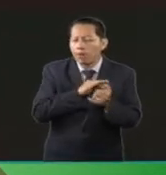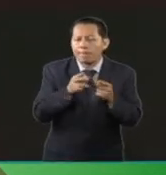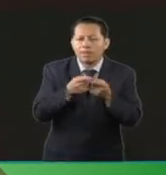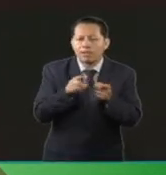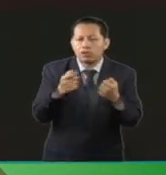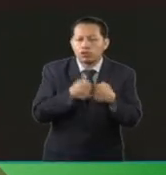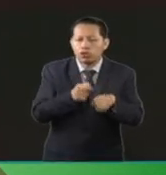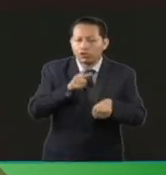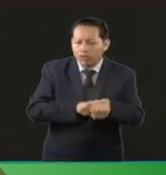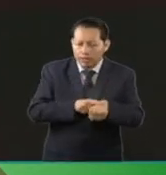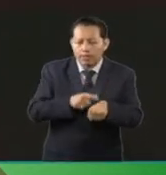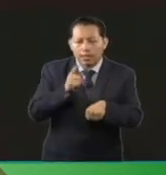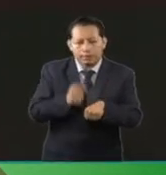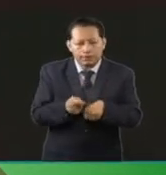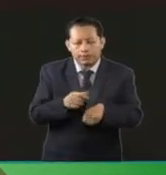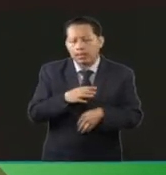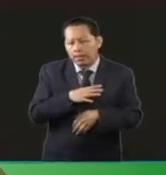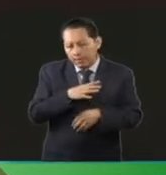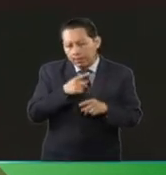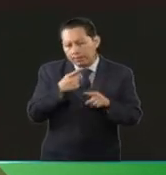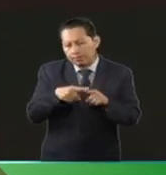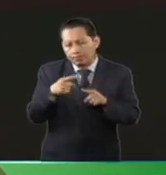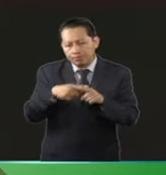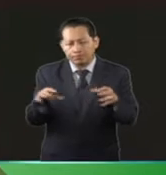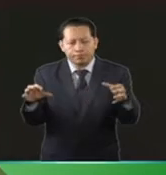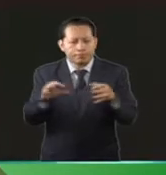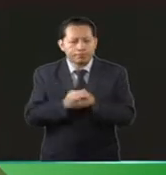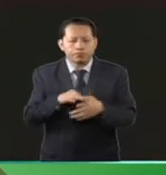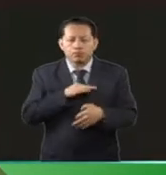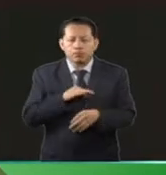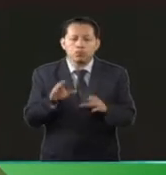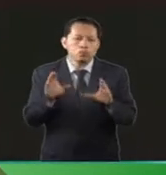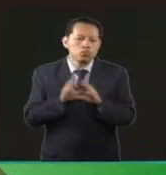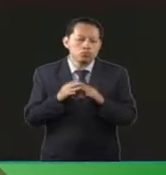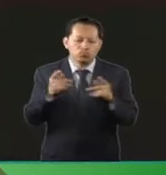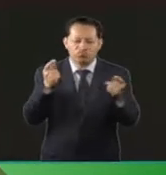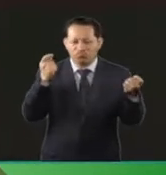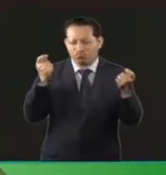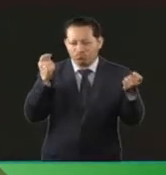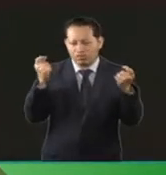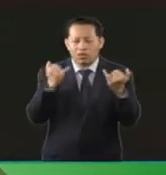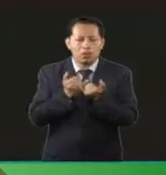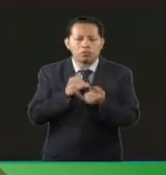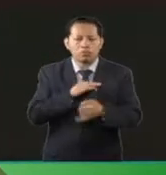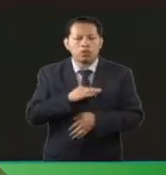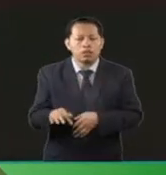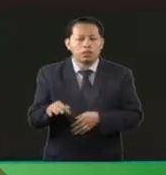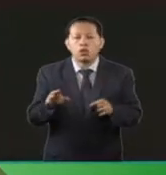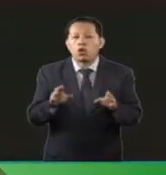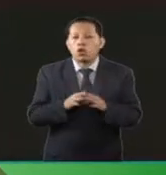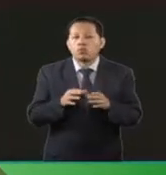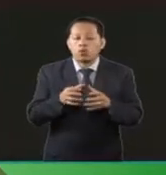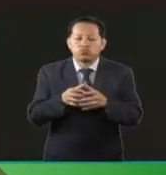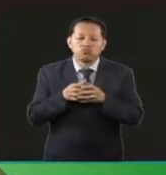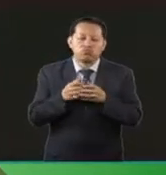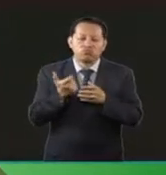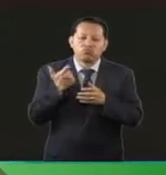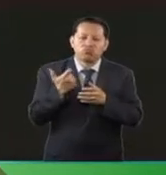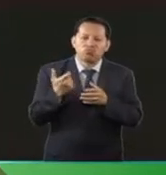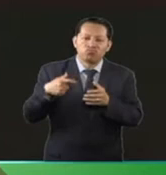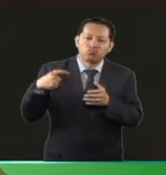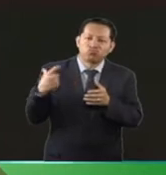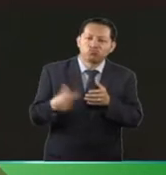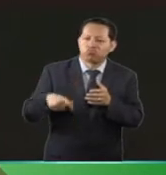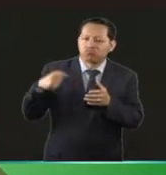del país trajo consigo la centralización del Poder y la concentración de la riqueza en las manos de